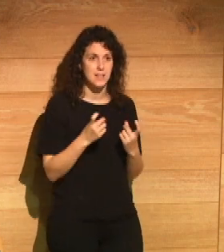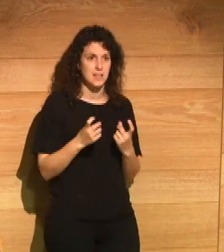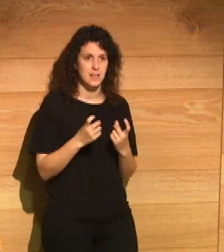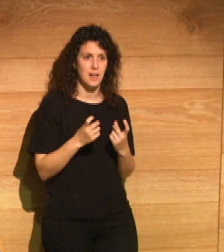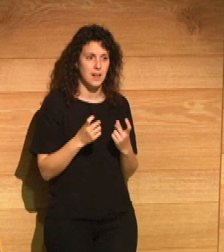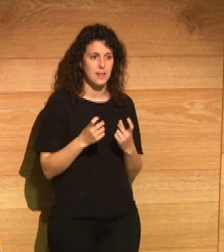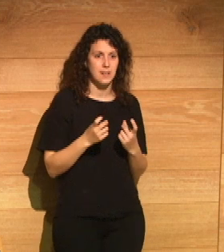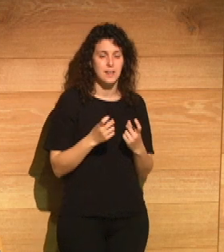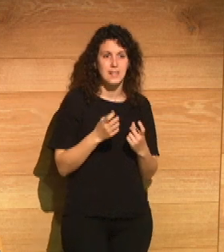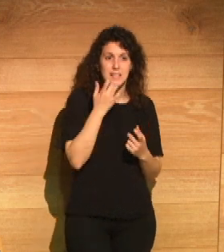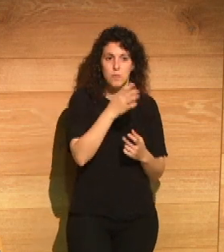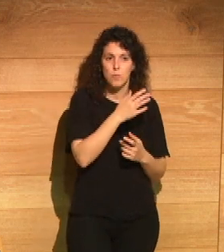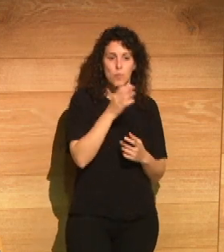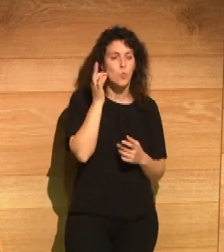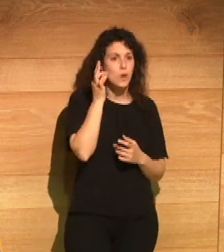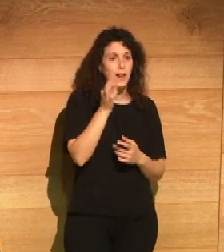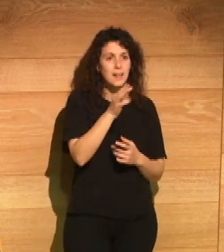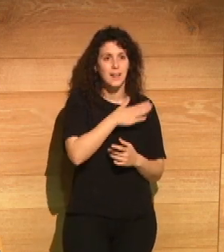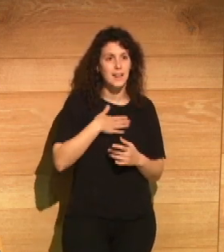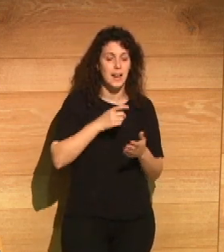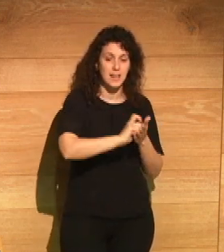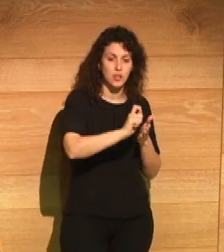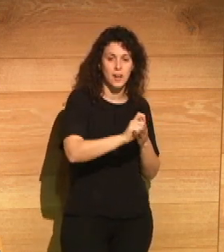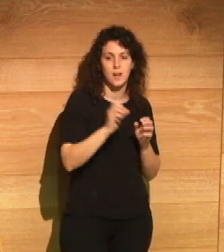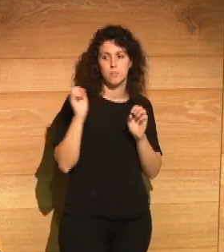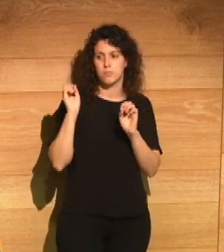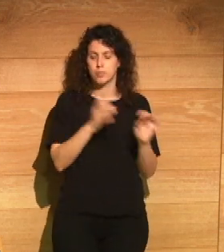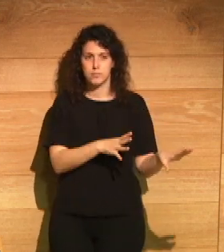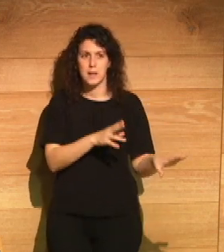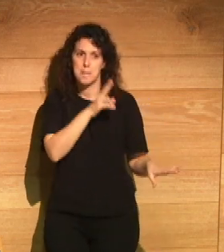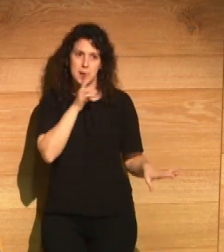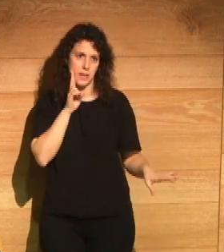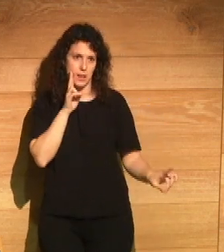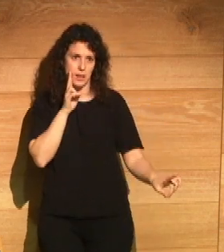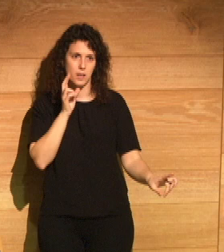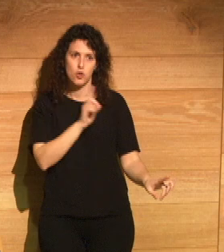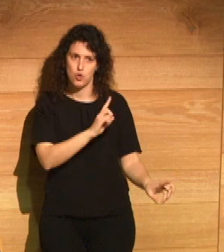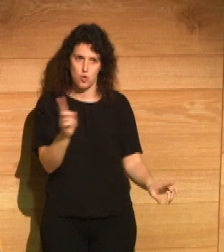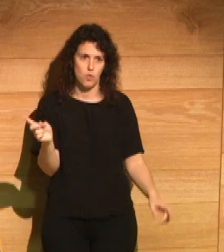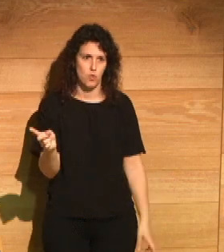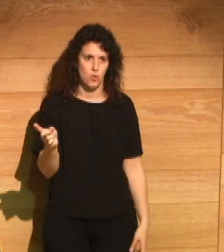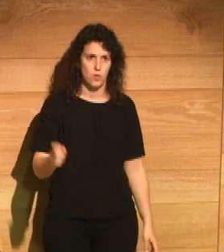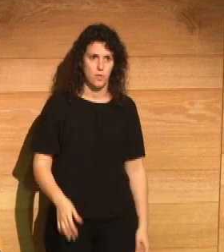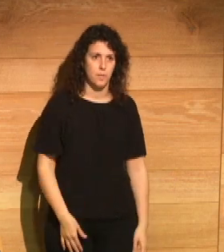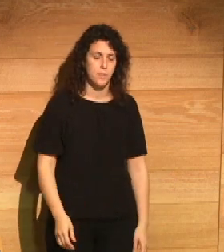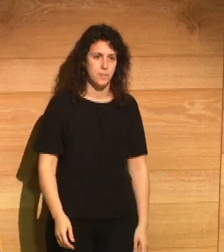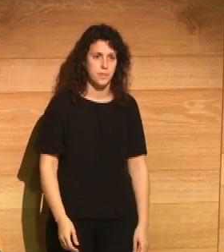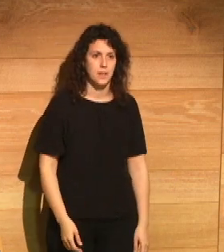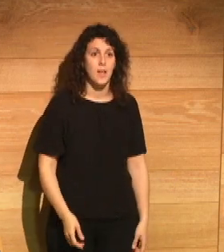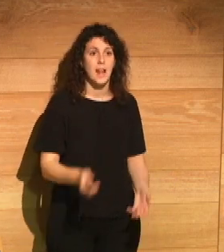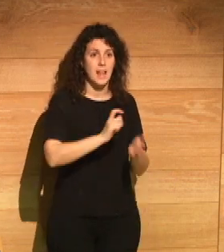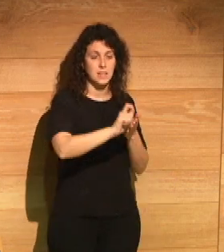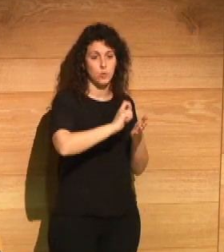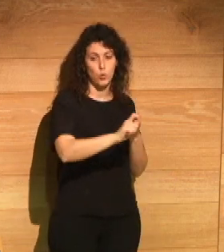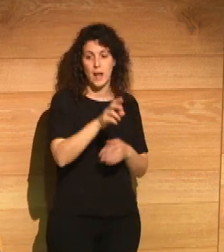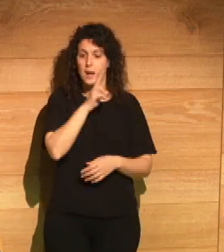ser escritora, debía renunciar a la maternidad, porque la maternidad y la escritura no eran